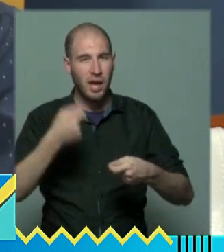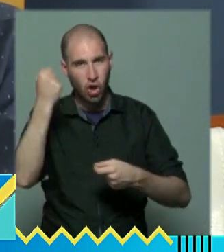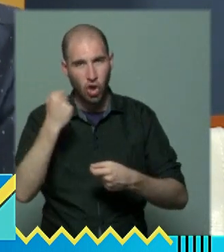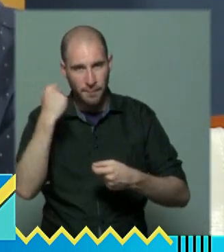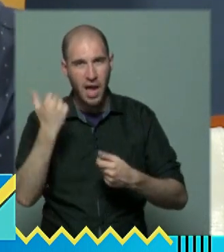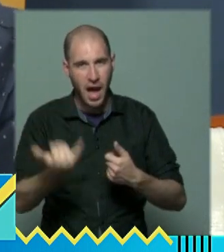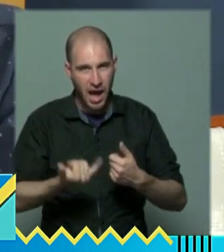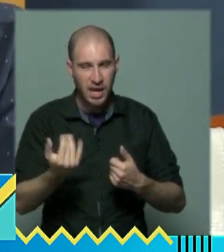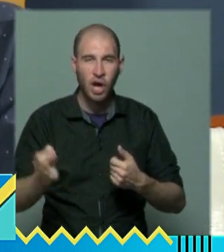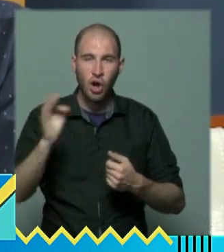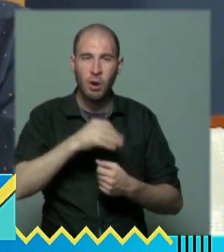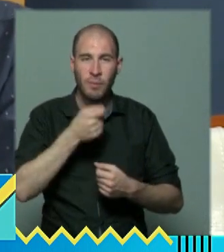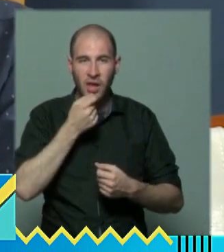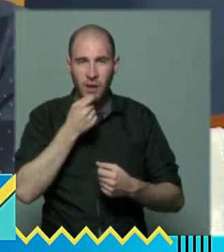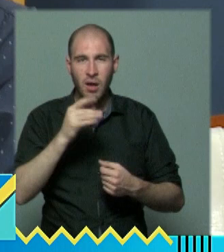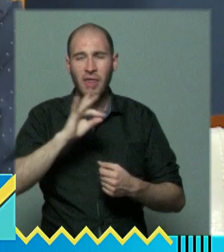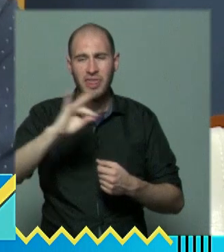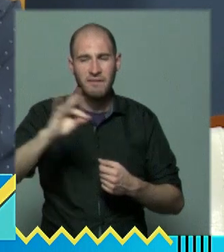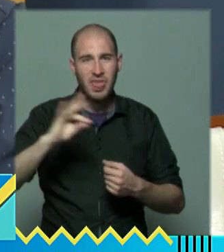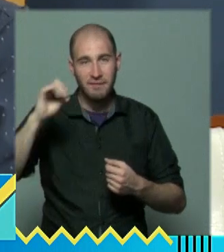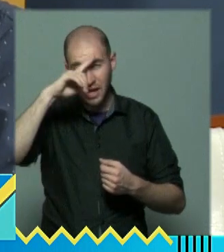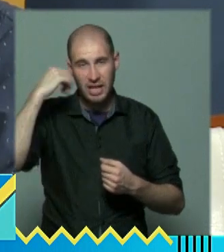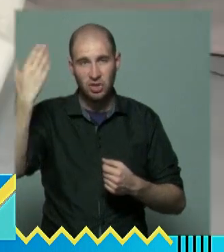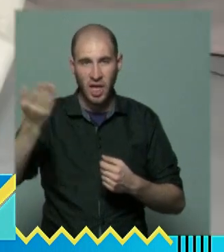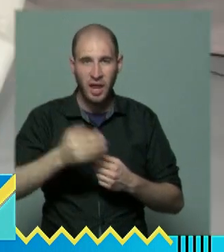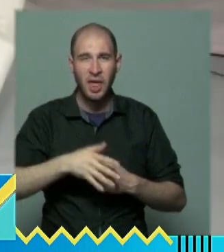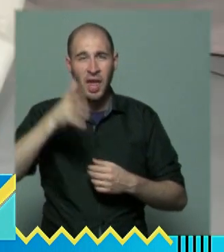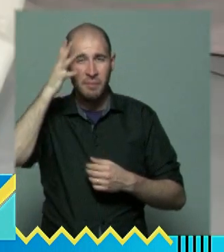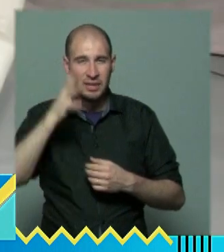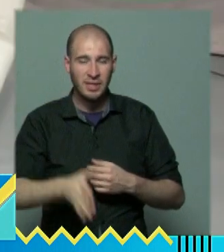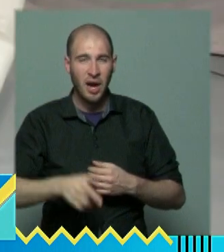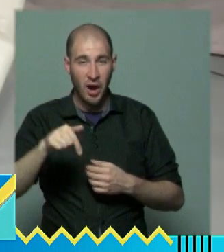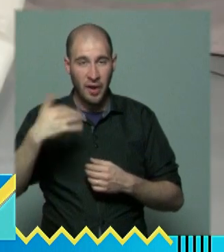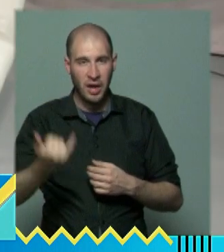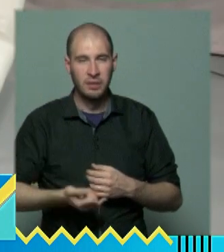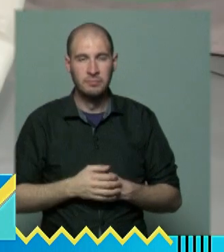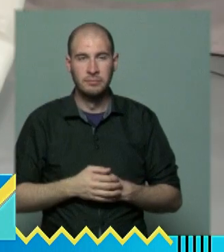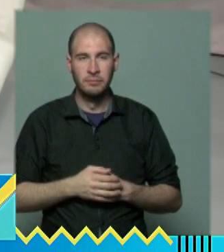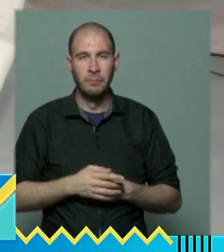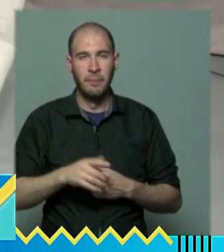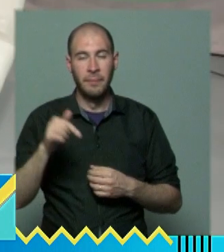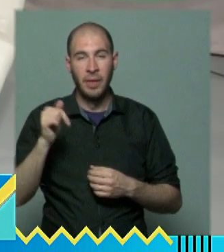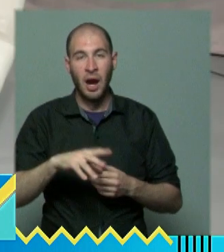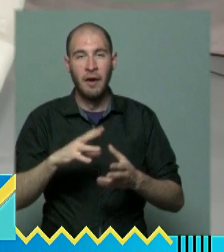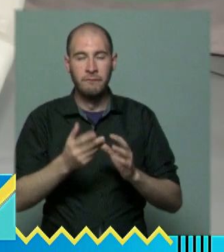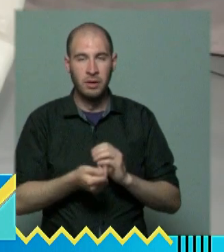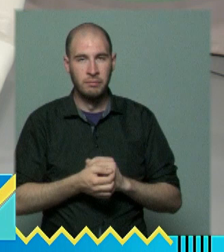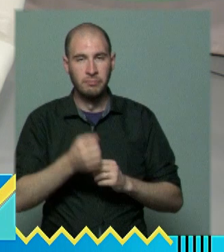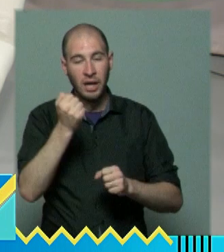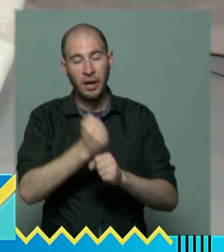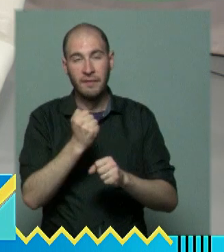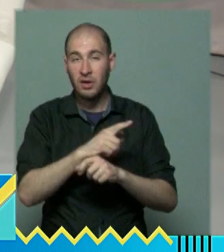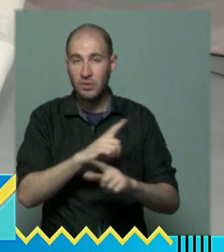mientras haya esta cuestión del endeudamiento externo ferocísimo que está habiendo, digo, no se van a generar condiciones para